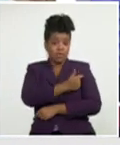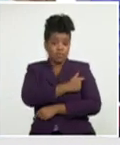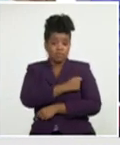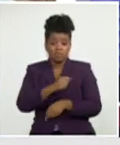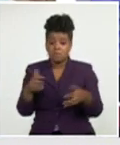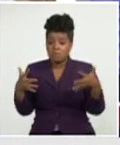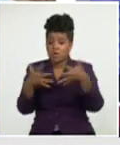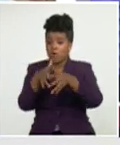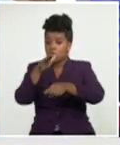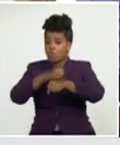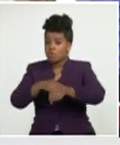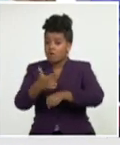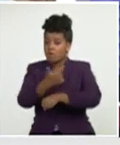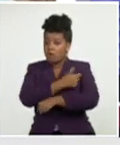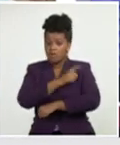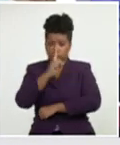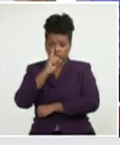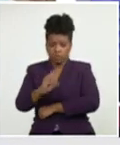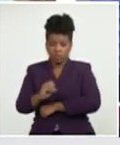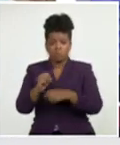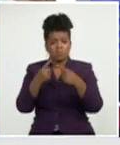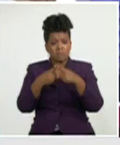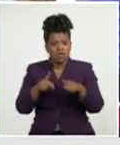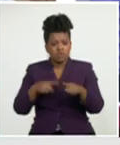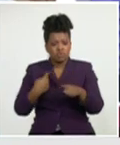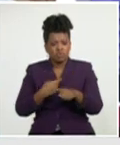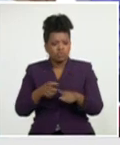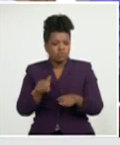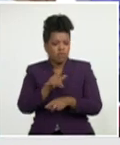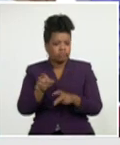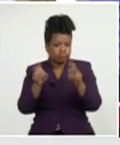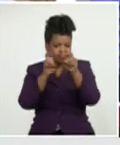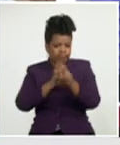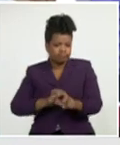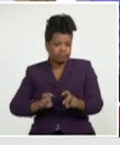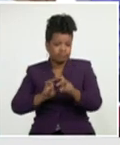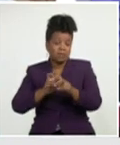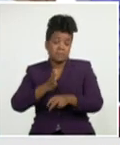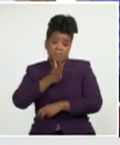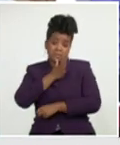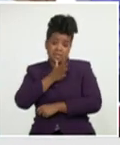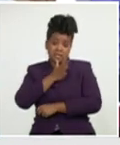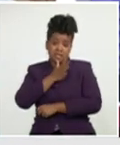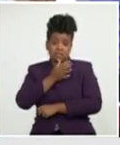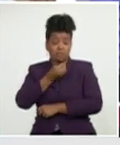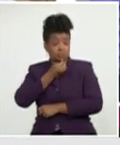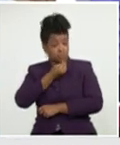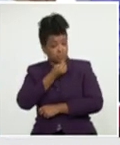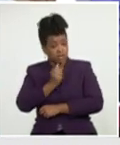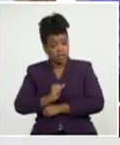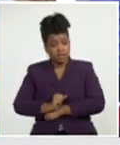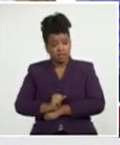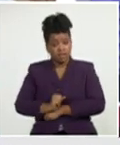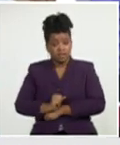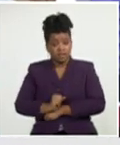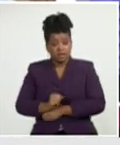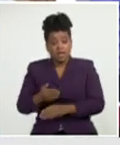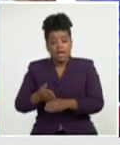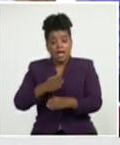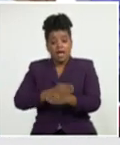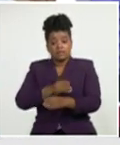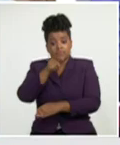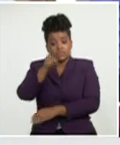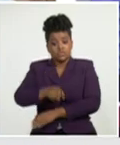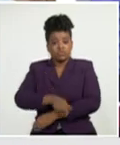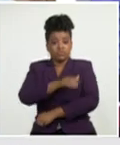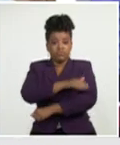vacunal, pero es un hallazgo que estamos encontrando. Puede estar asociado incluso a los antecedentes patológicos de las personas, porque